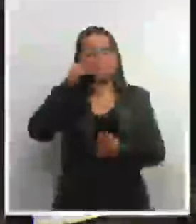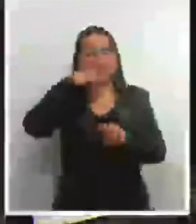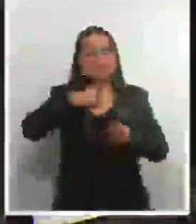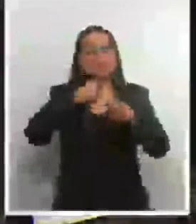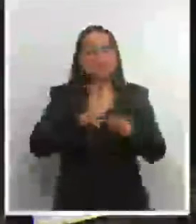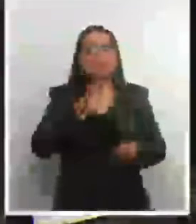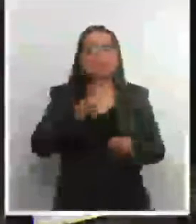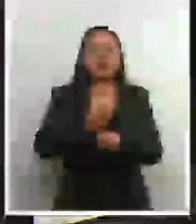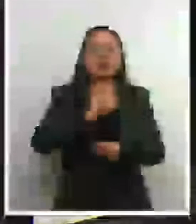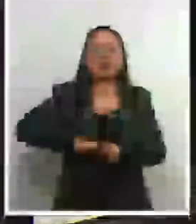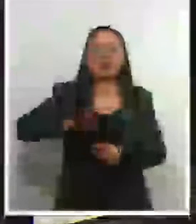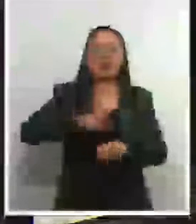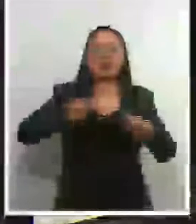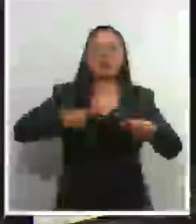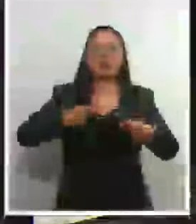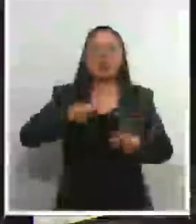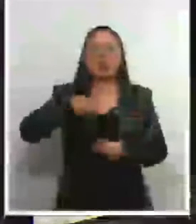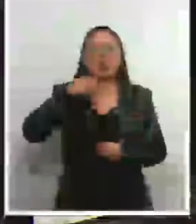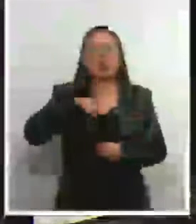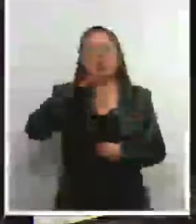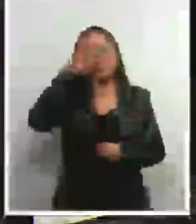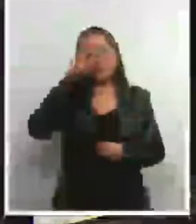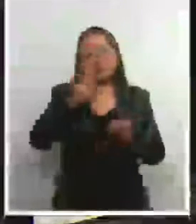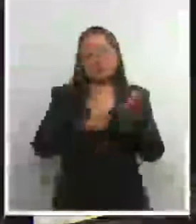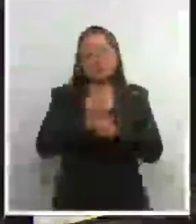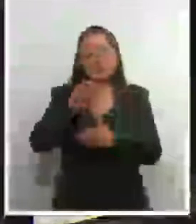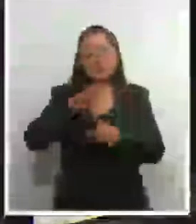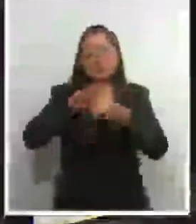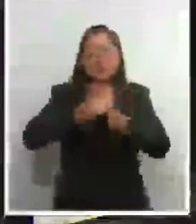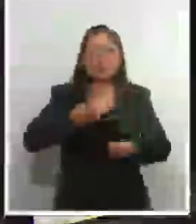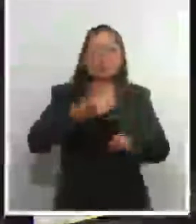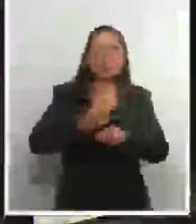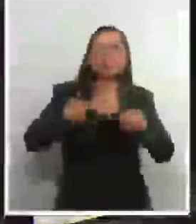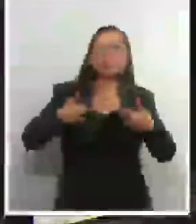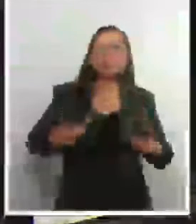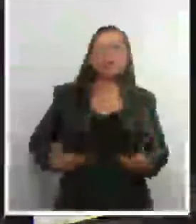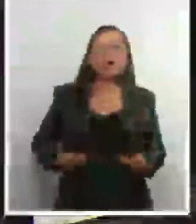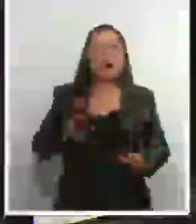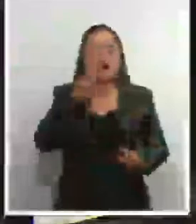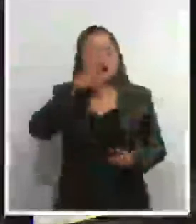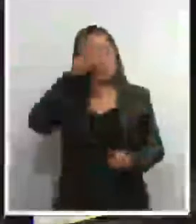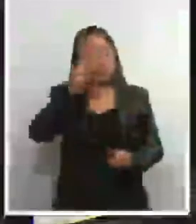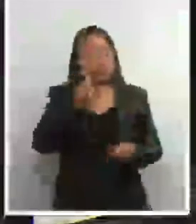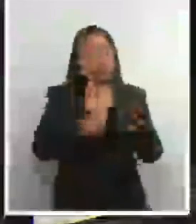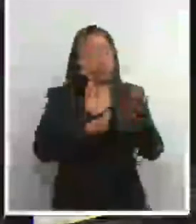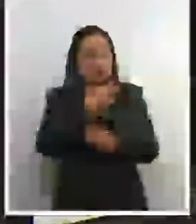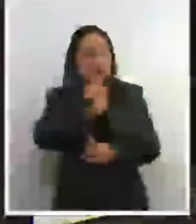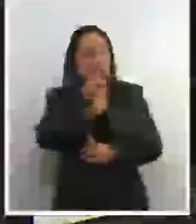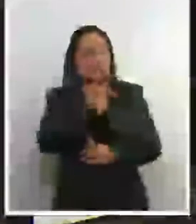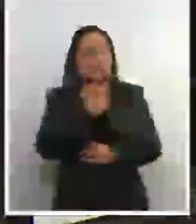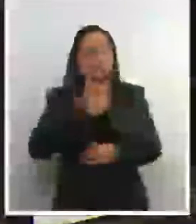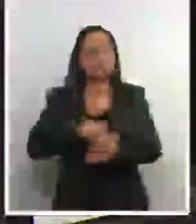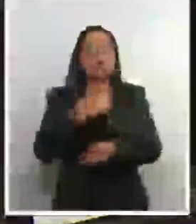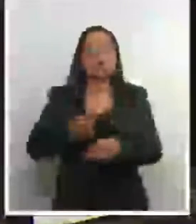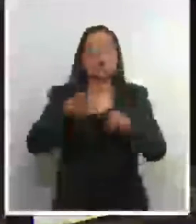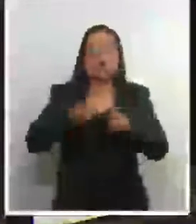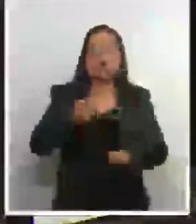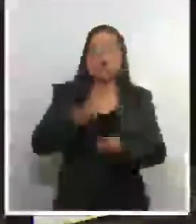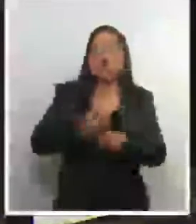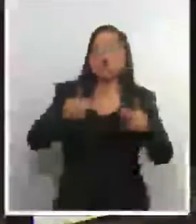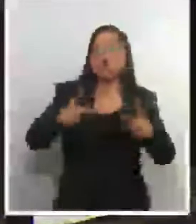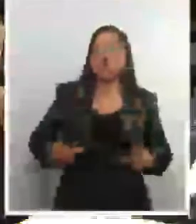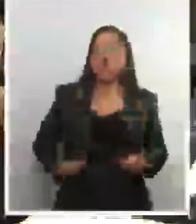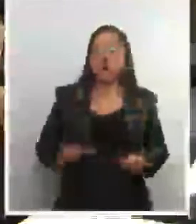seguridad ciudadana. Preferimos el concepto de seguridad humana, porque el concepto de seguridad humana